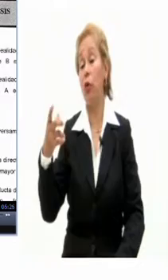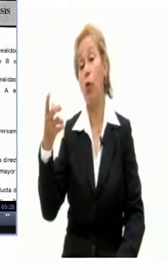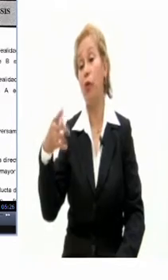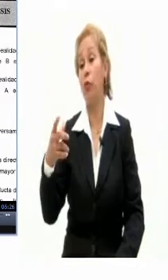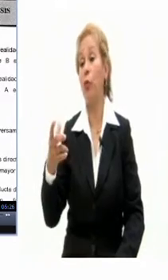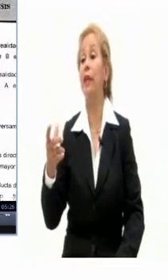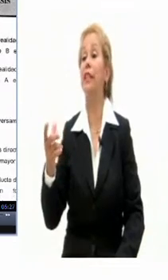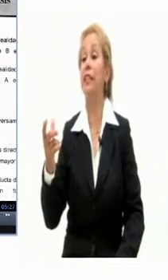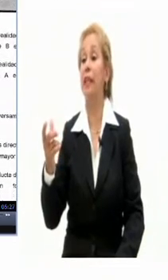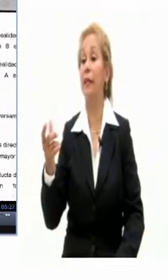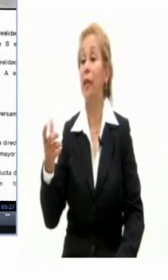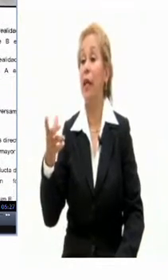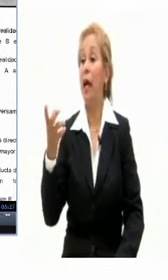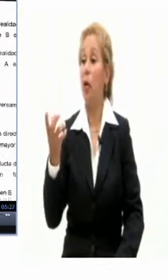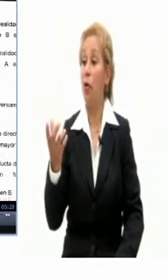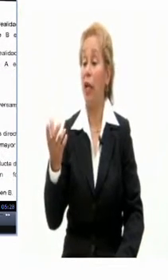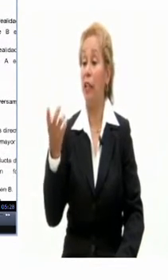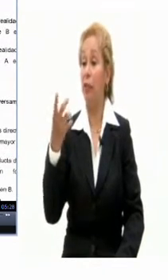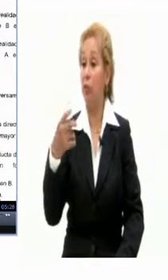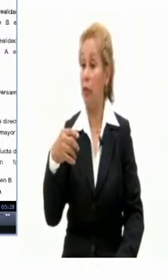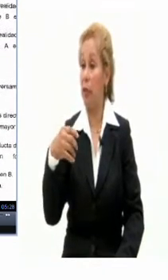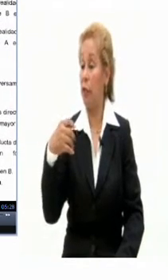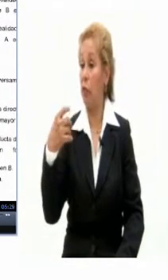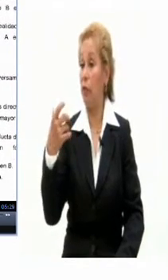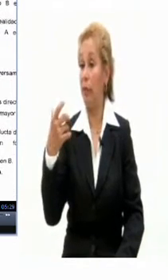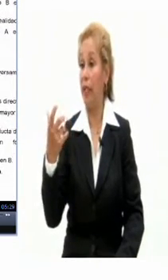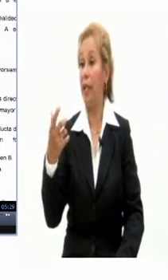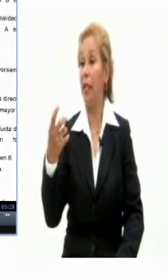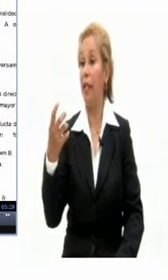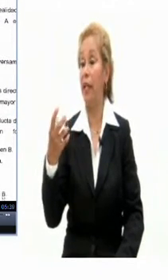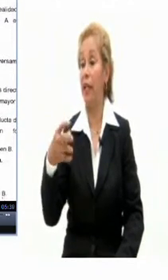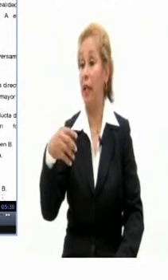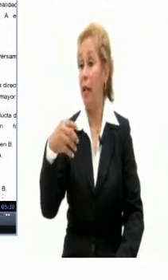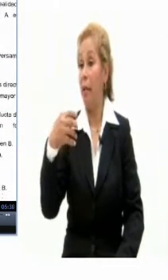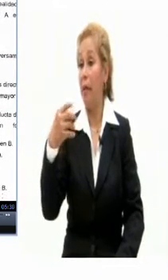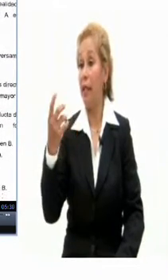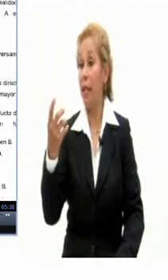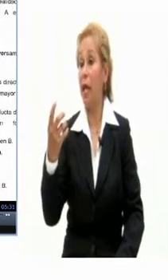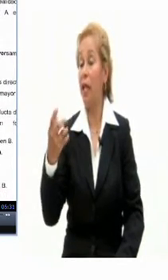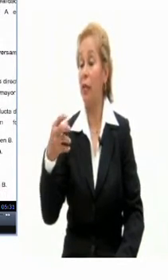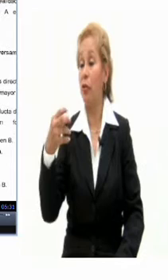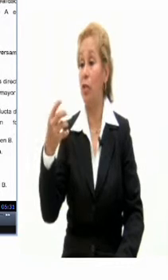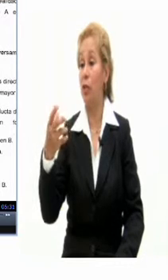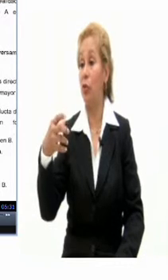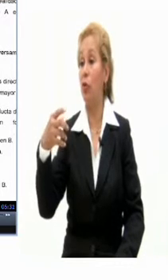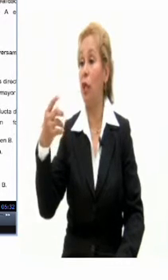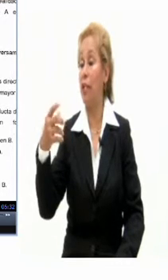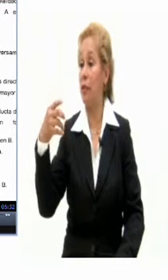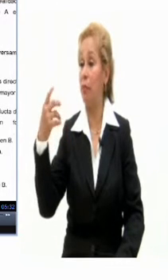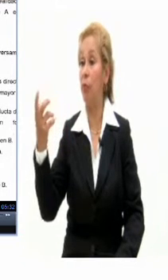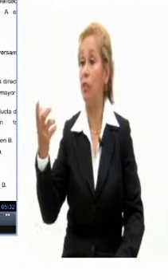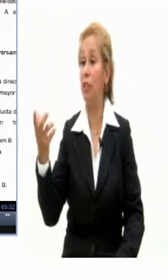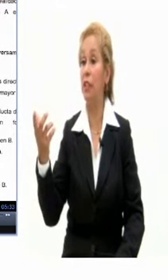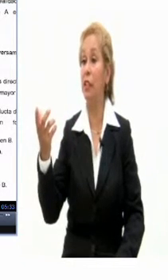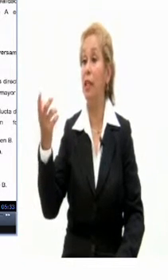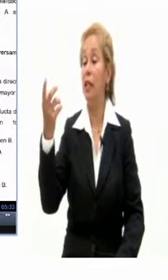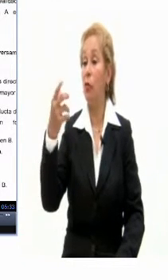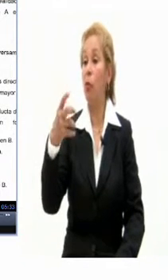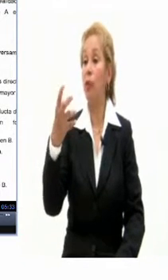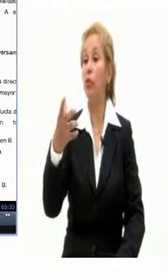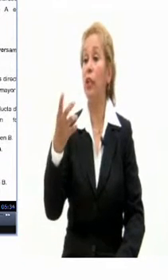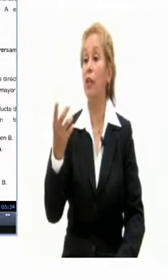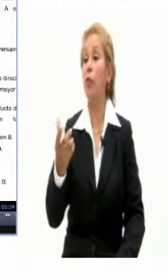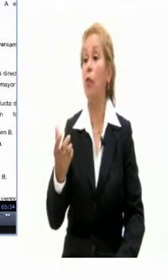variación o influencia. Ahora, esta es una manera de plantear, ¿no es cierto?, las